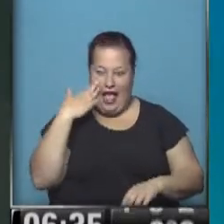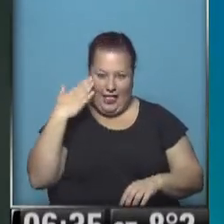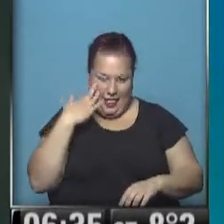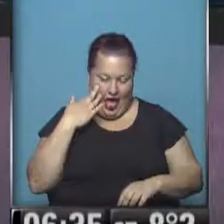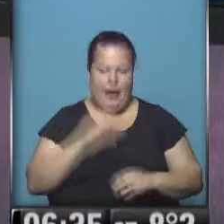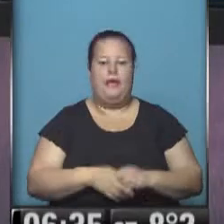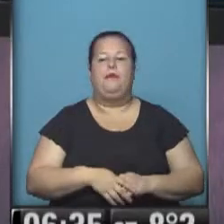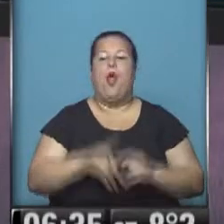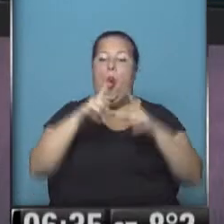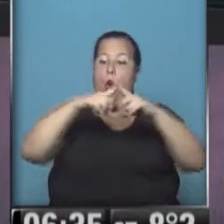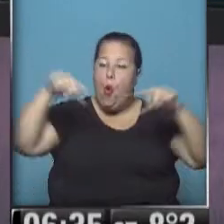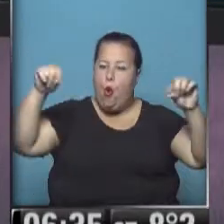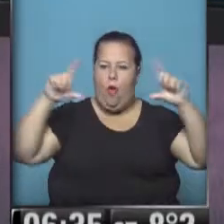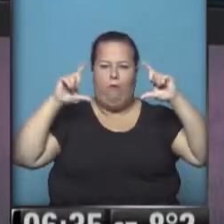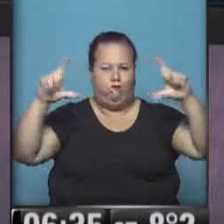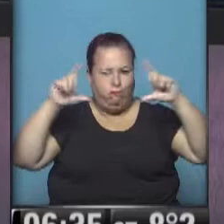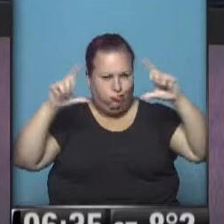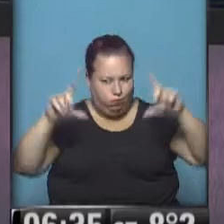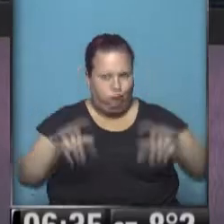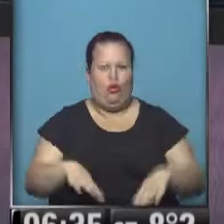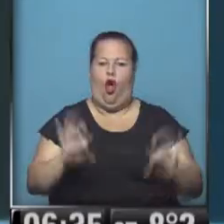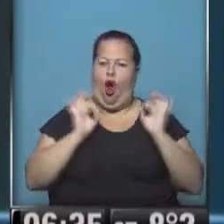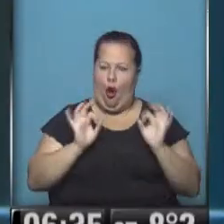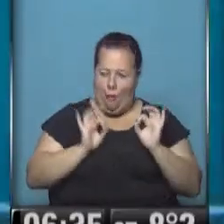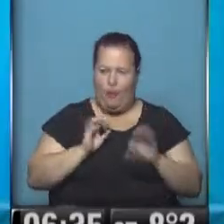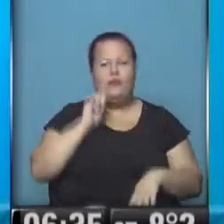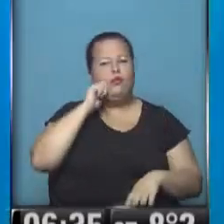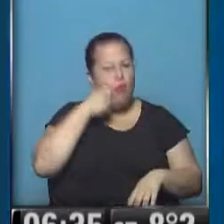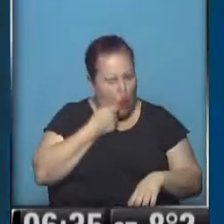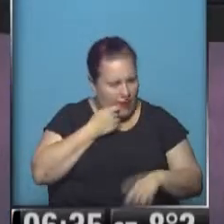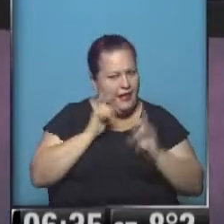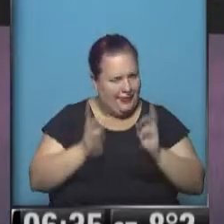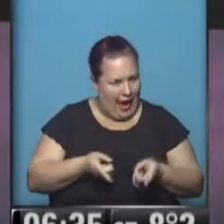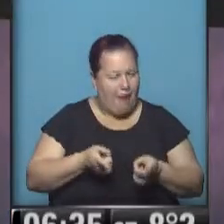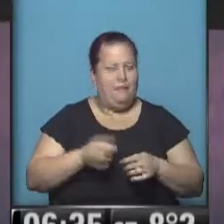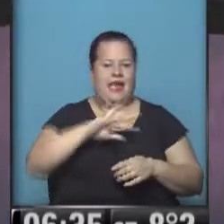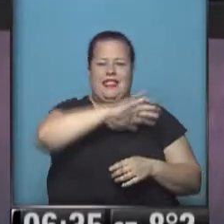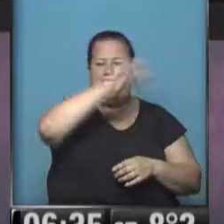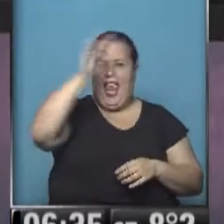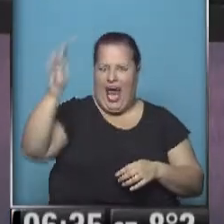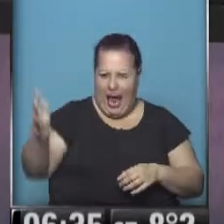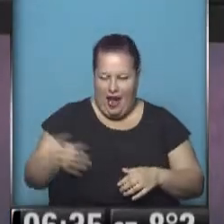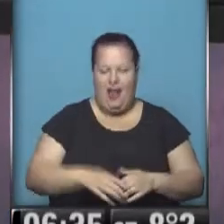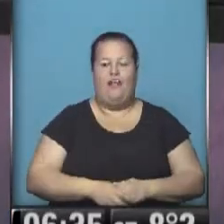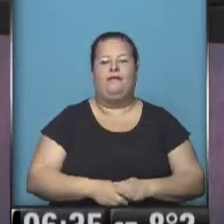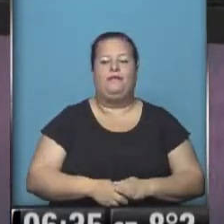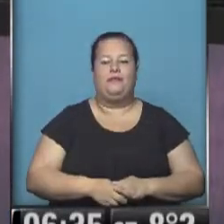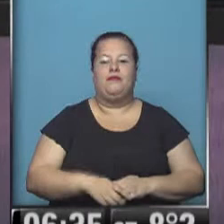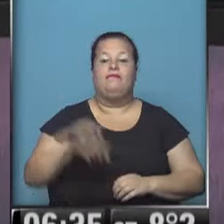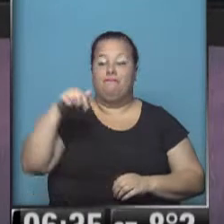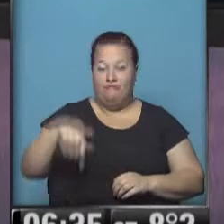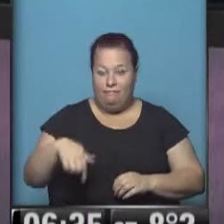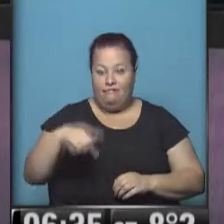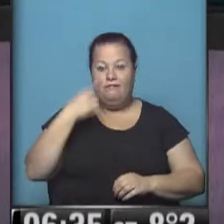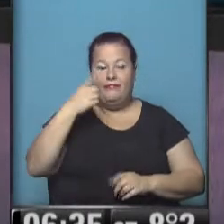la luna está llenísimo completa muy linda también sobre el cielo que tenemos y aquí